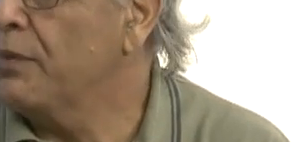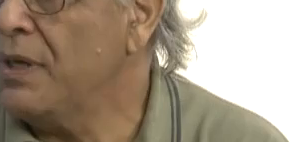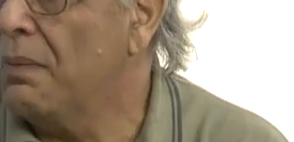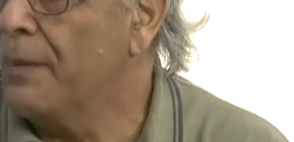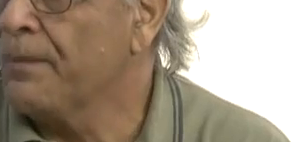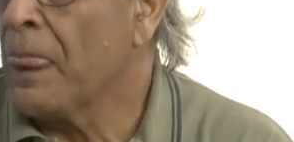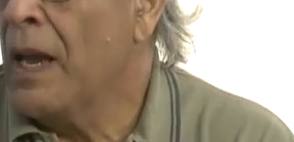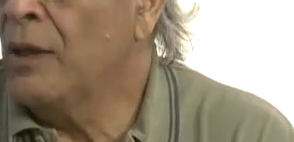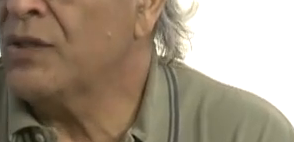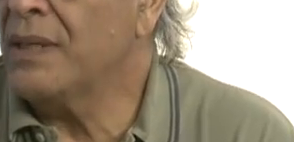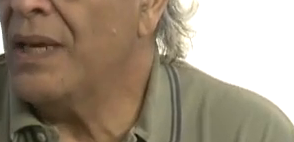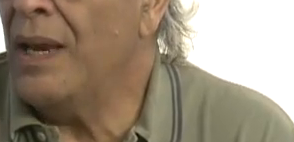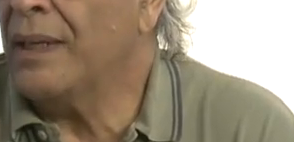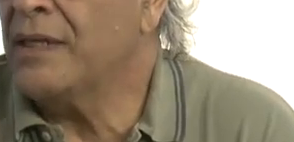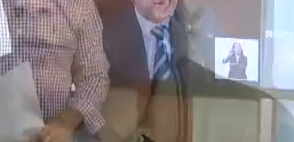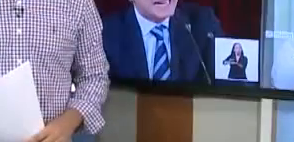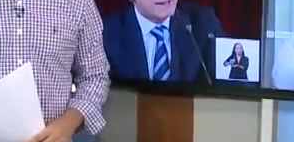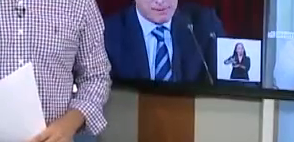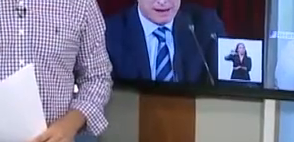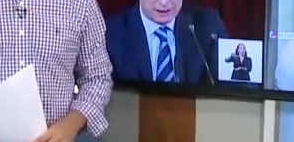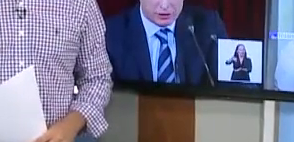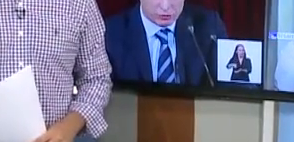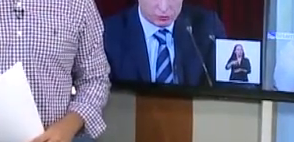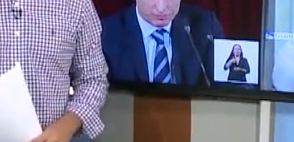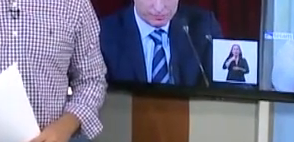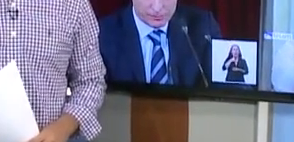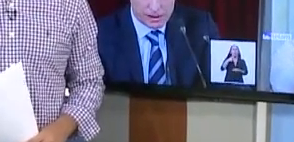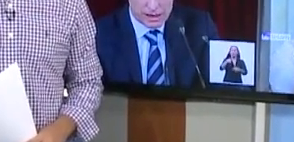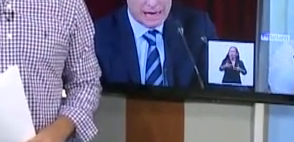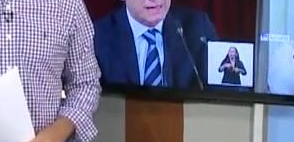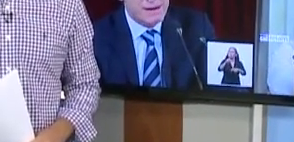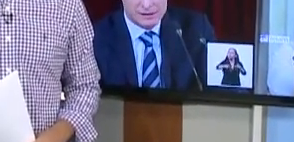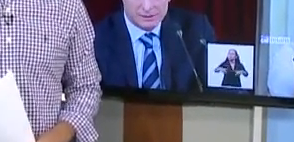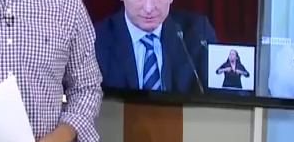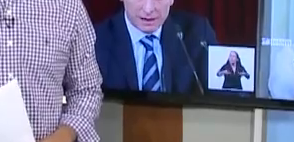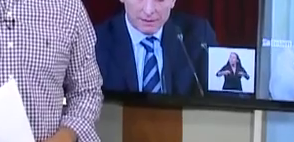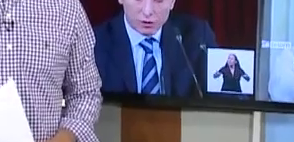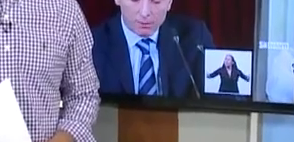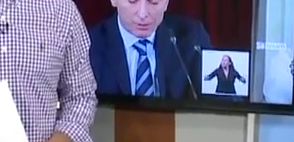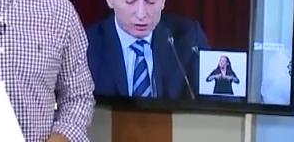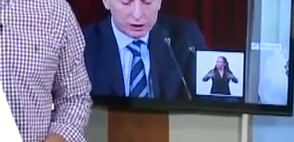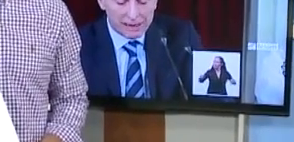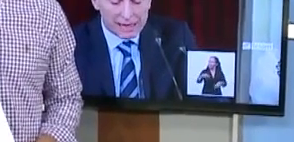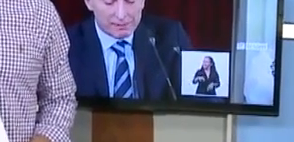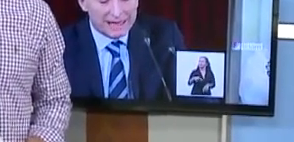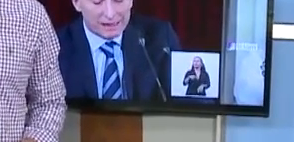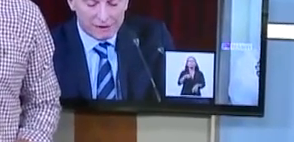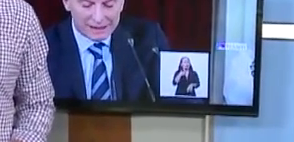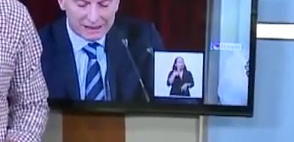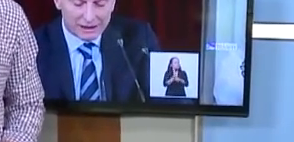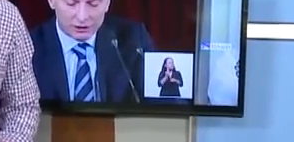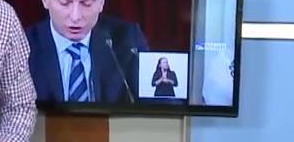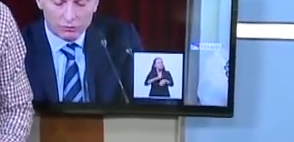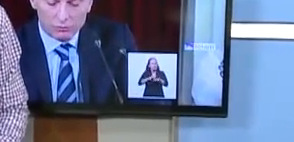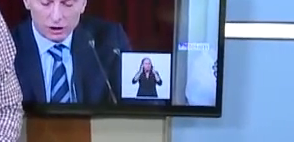casi imposible. Entonces, él está haciendo medidas intermedias que no son las que le diría su ortodoxia económica y que esas